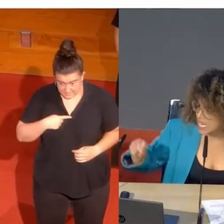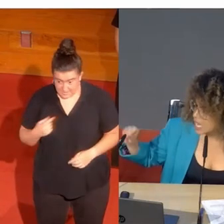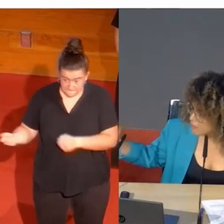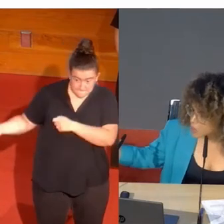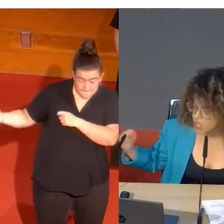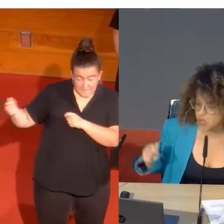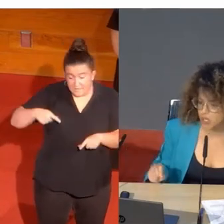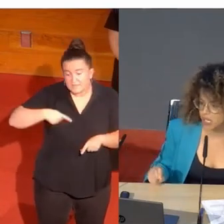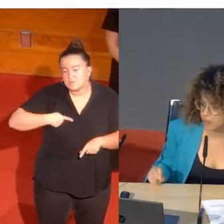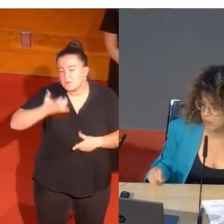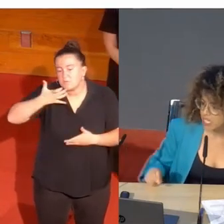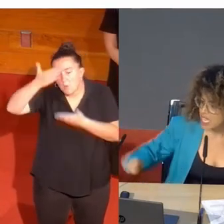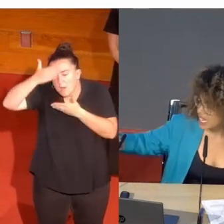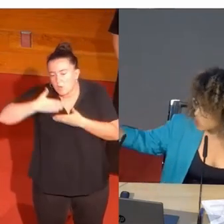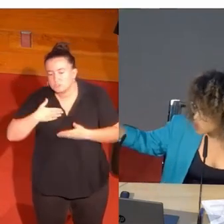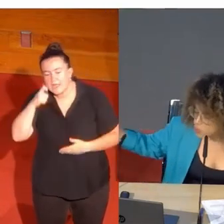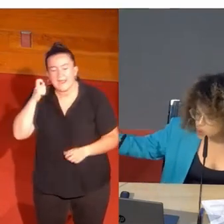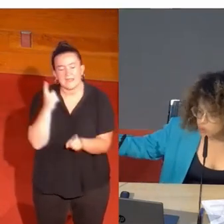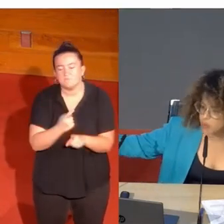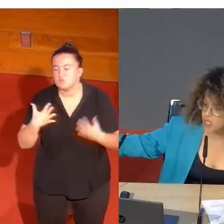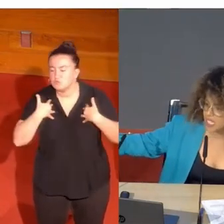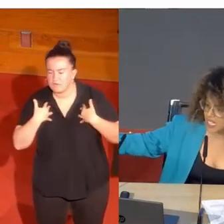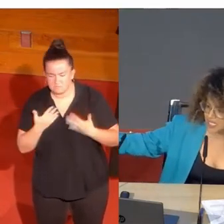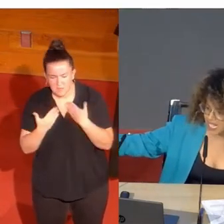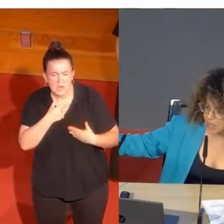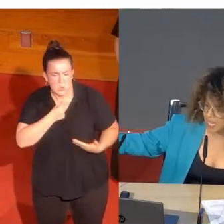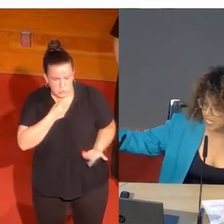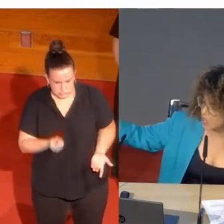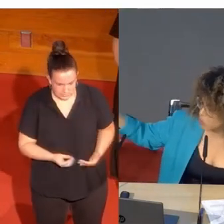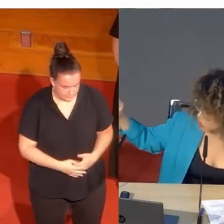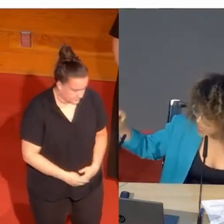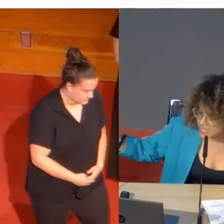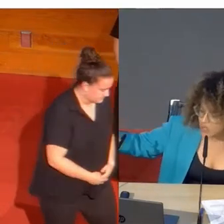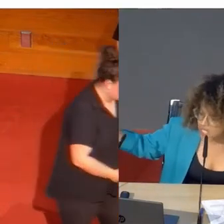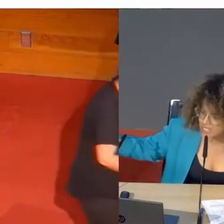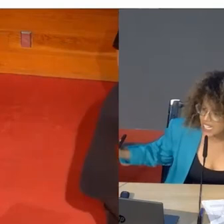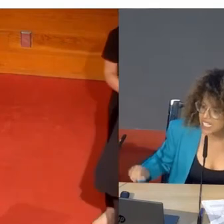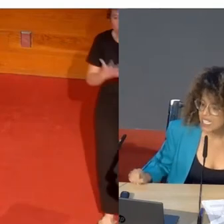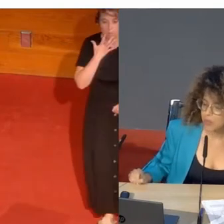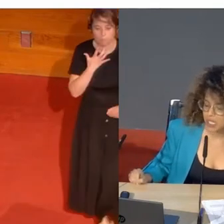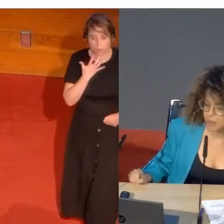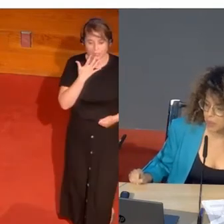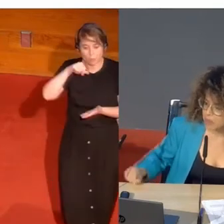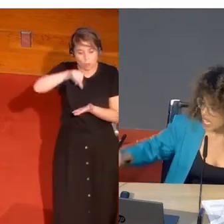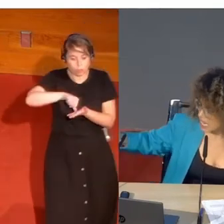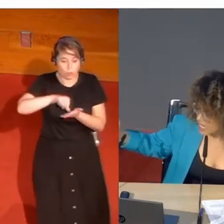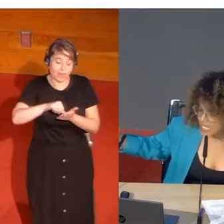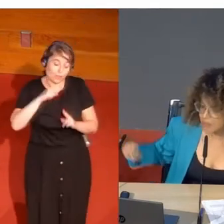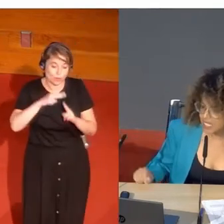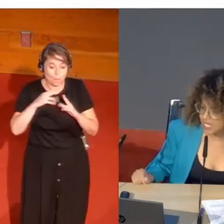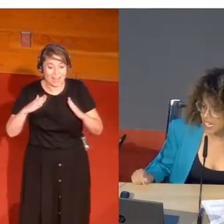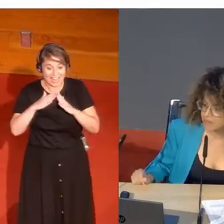migrantes en Marruecos por ejemplo en los suburbios de de Casablanca cuando intentaron saltar por ejemplo